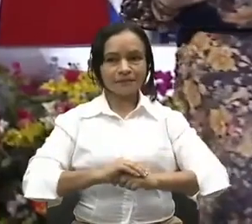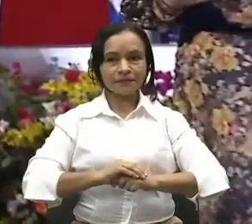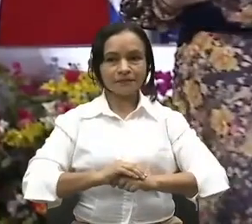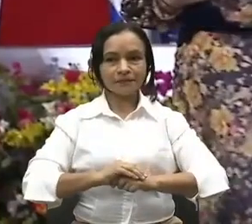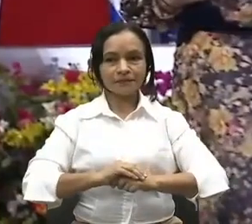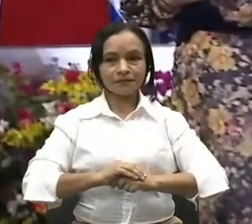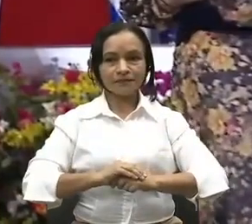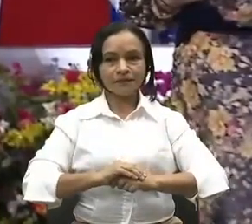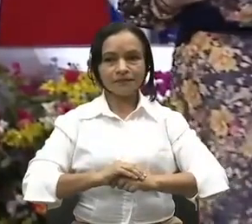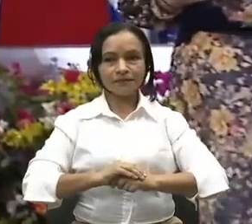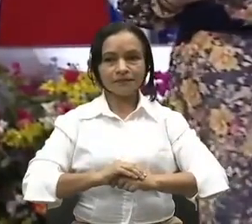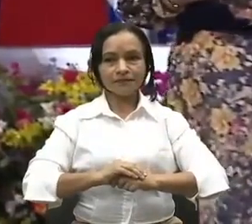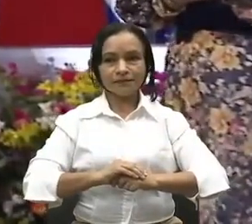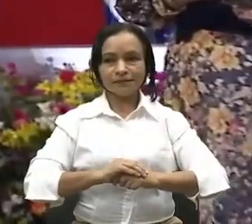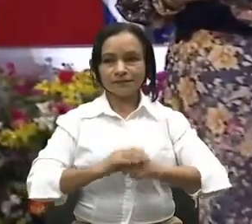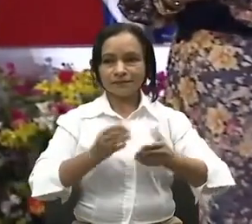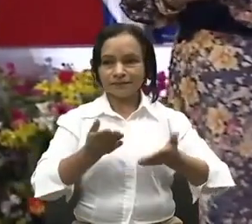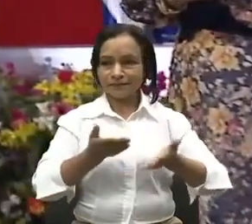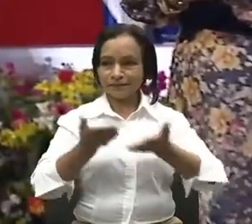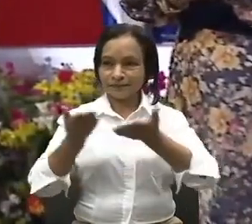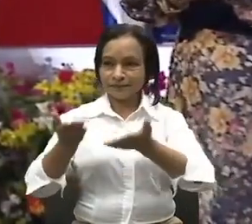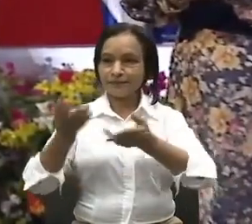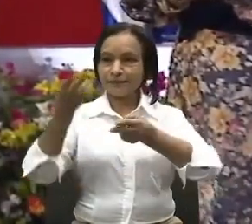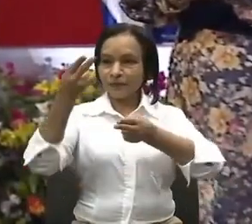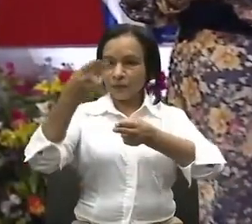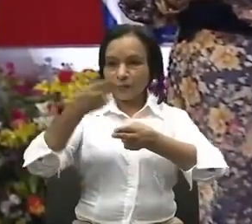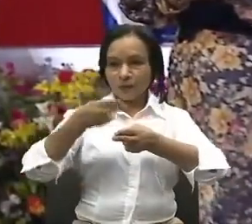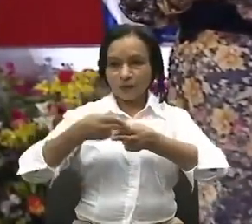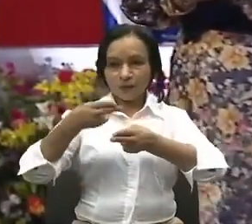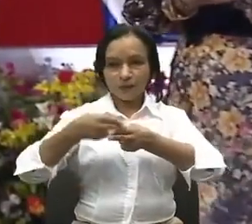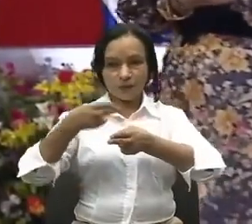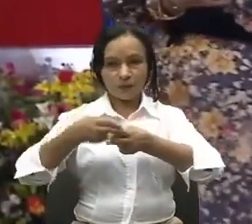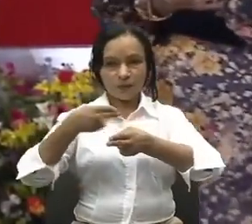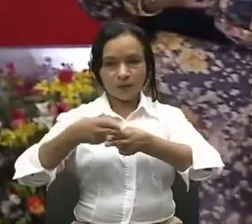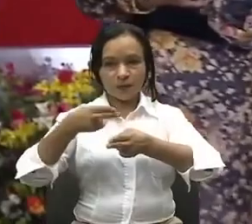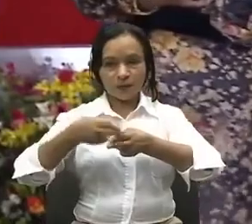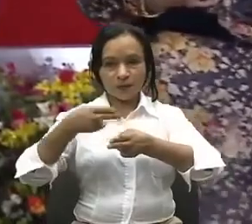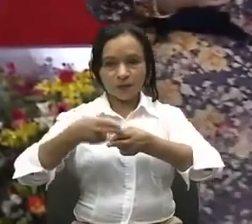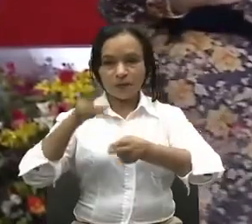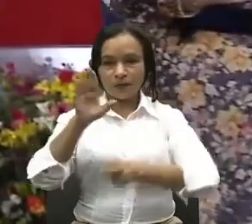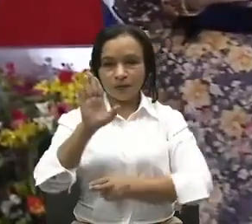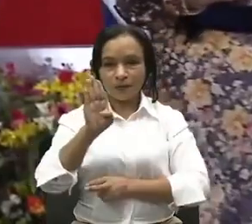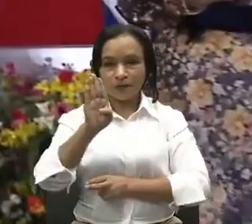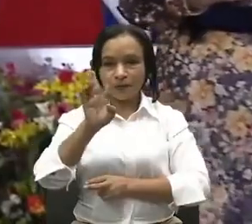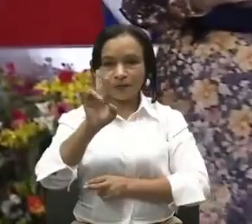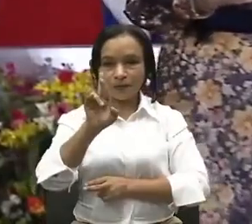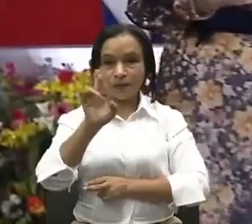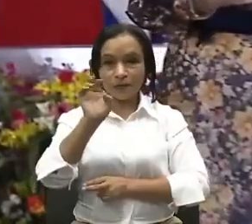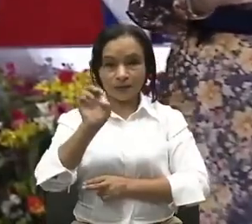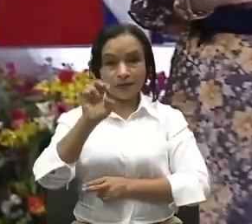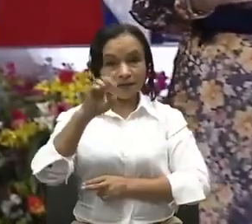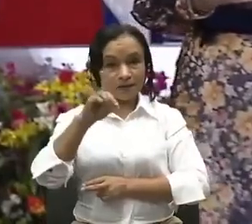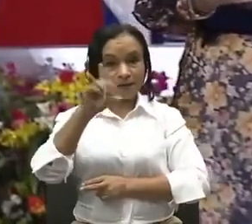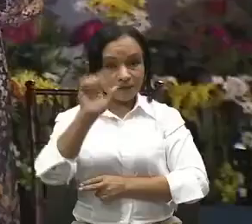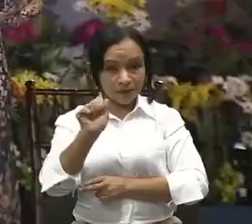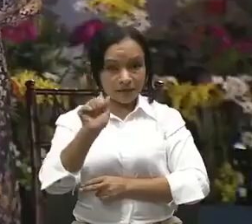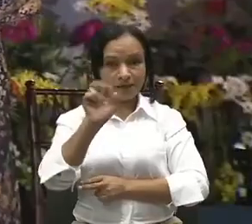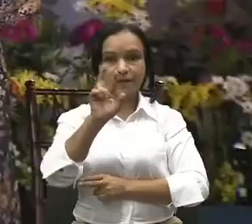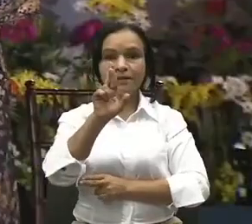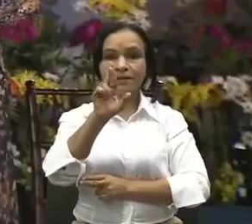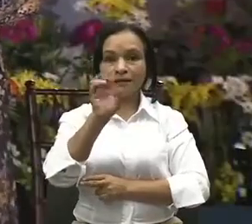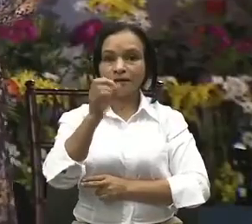La presento. Ella se llama Brenda Rocha. Brenda Rocha.